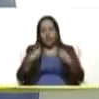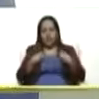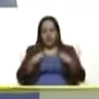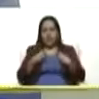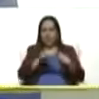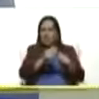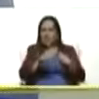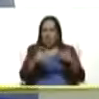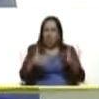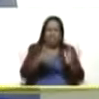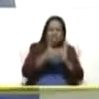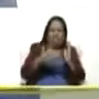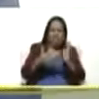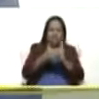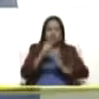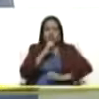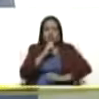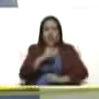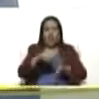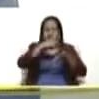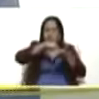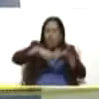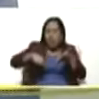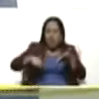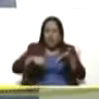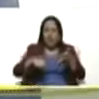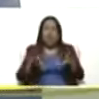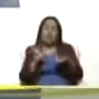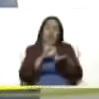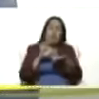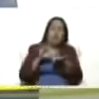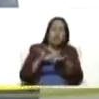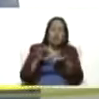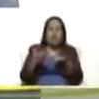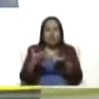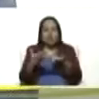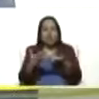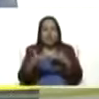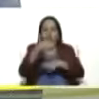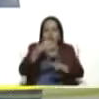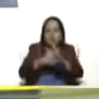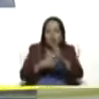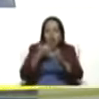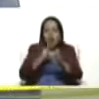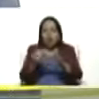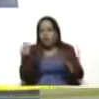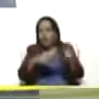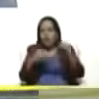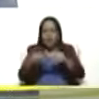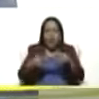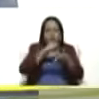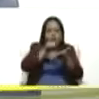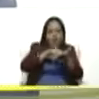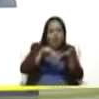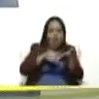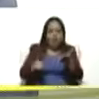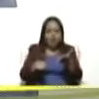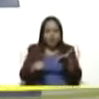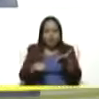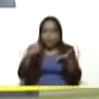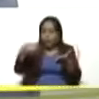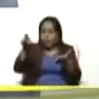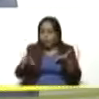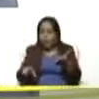ponga trámites y papeles y burocracia, y detrás de los trámites, la burocracia y los papeles, el gestor,